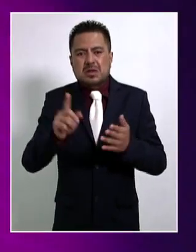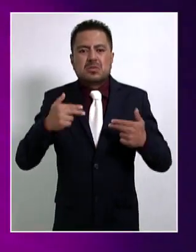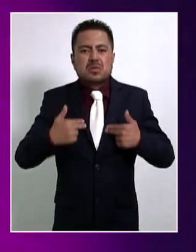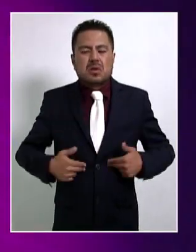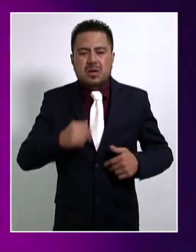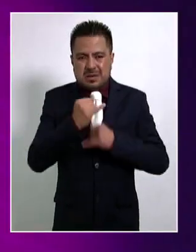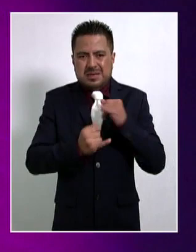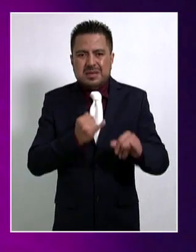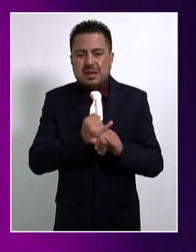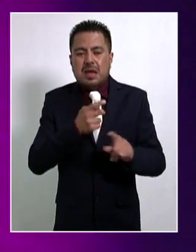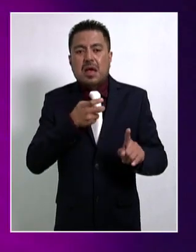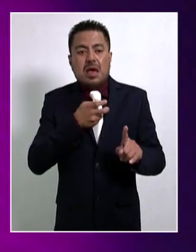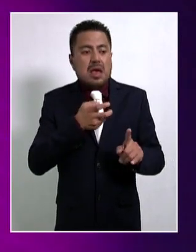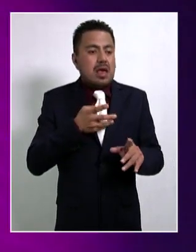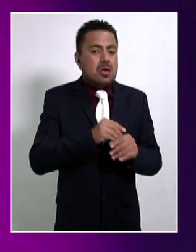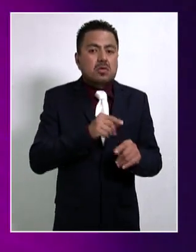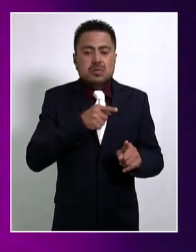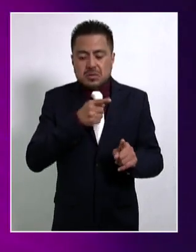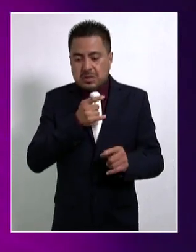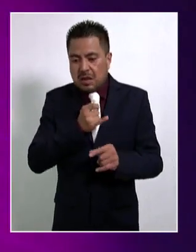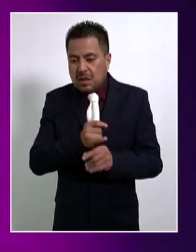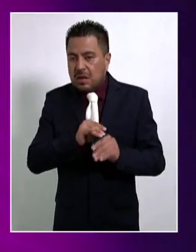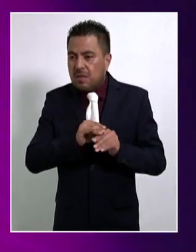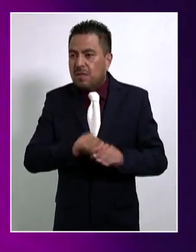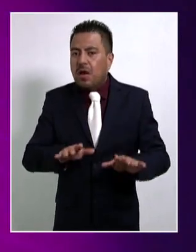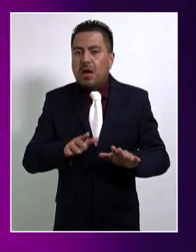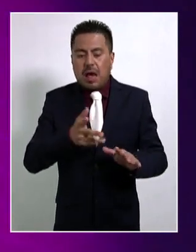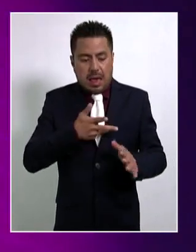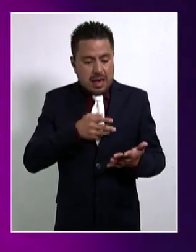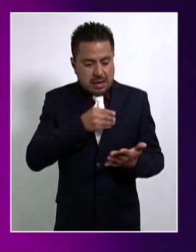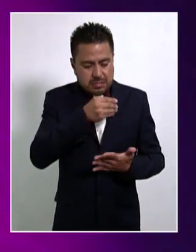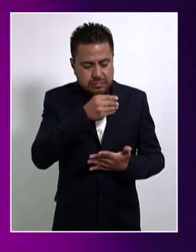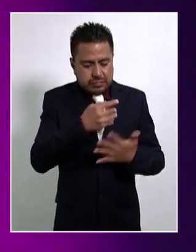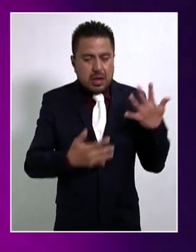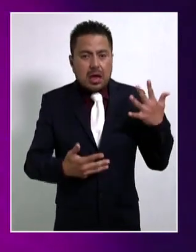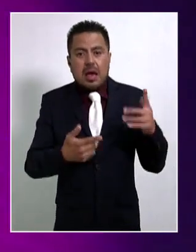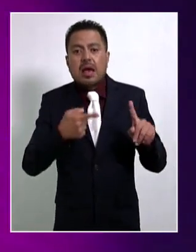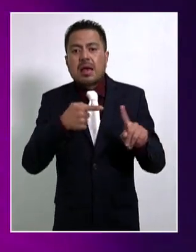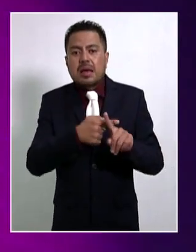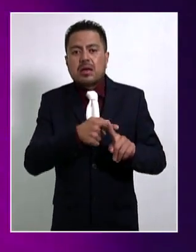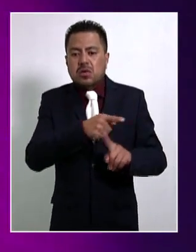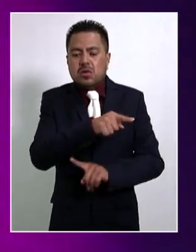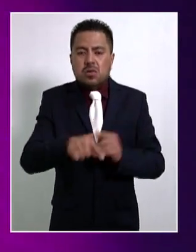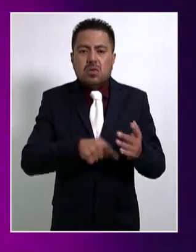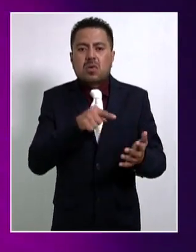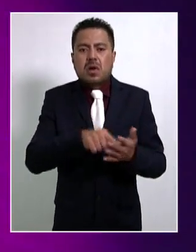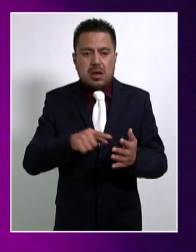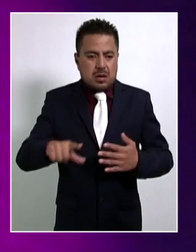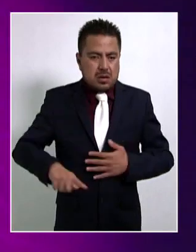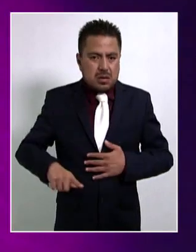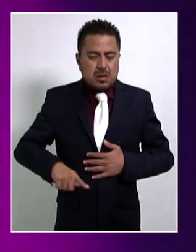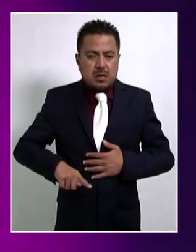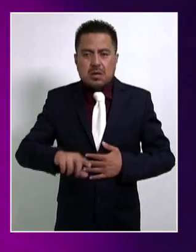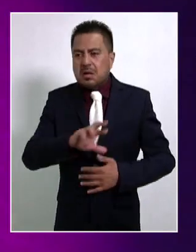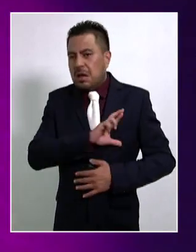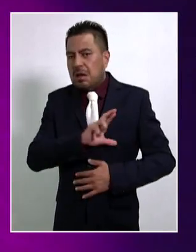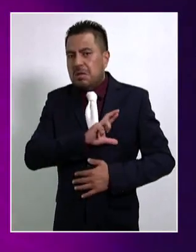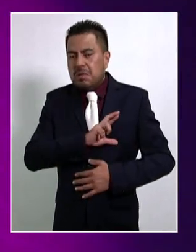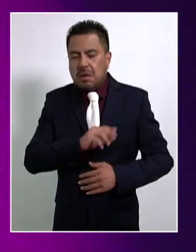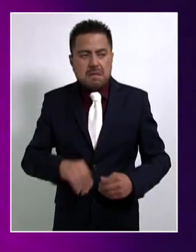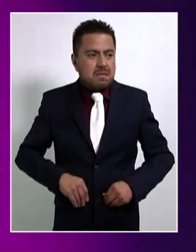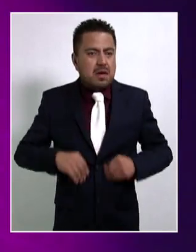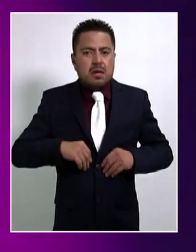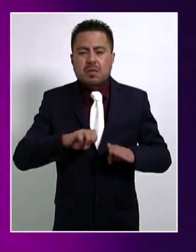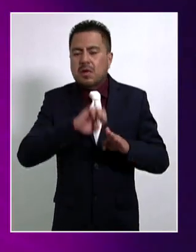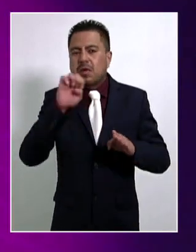Humanos incluso arrojan datos muy particulares que desde el espacio público y desde el espacio privado se viven, como por